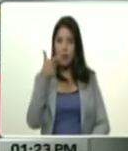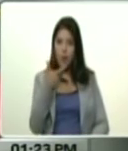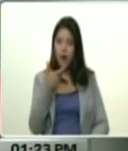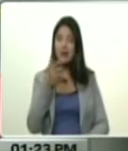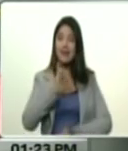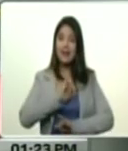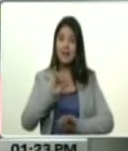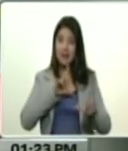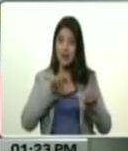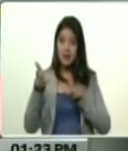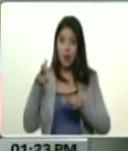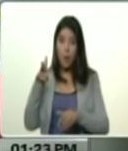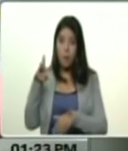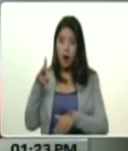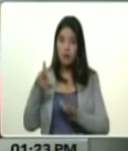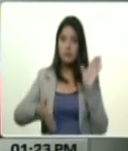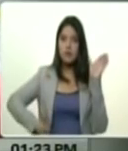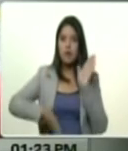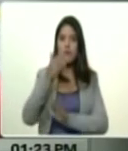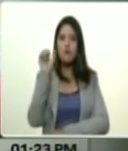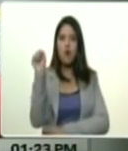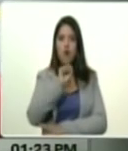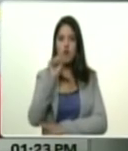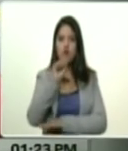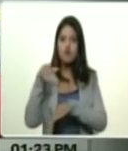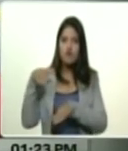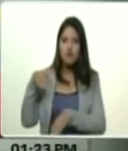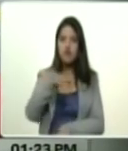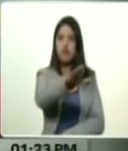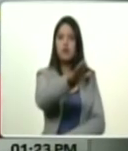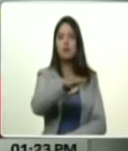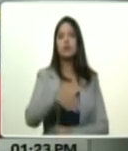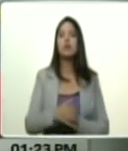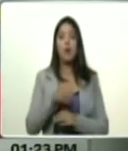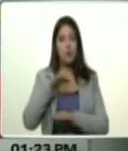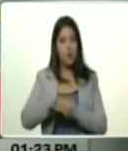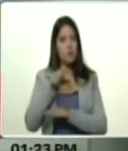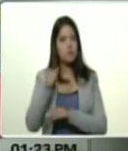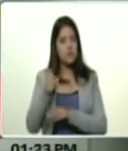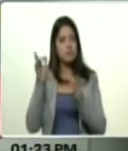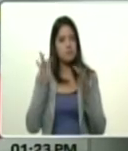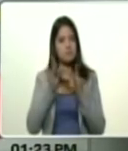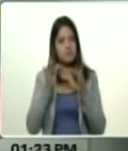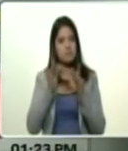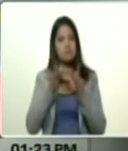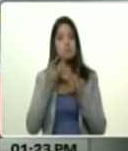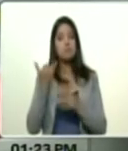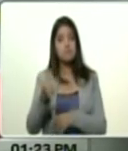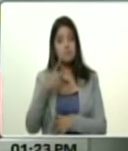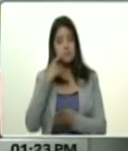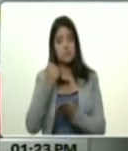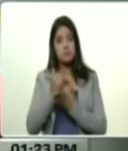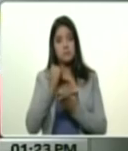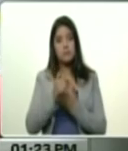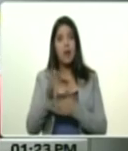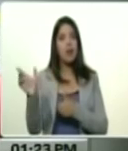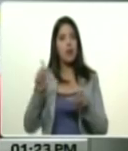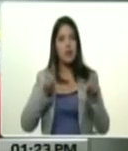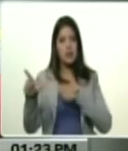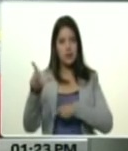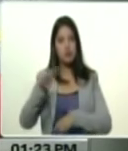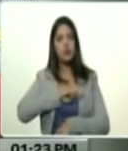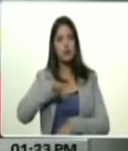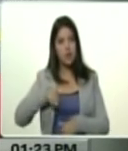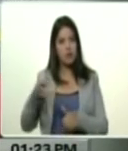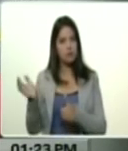se consumó el hecho. Ese vehículo es una evidencia vinculada al hecho y está como lo tenemos en nuestra